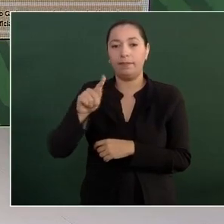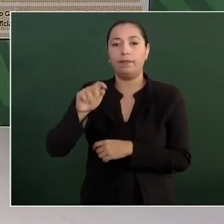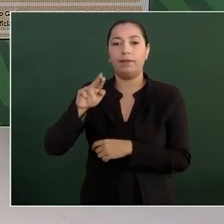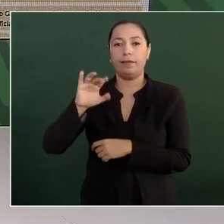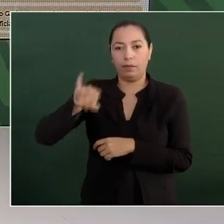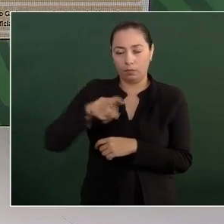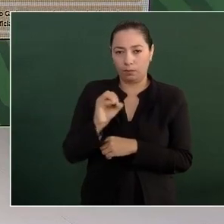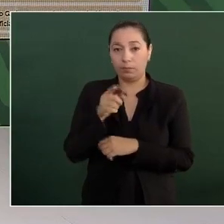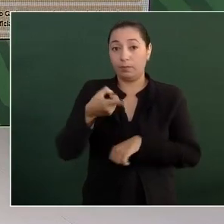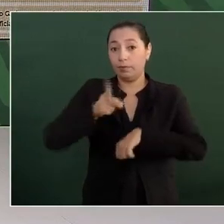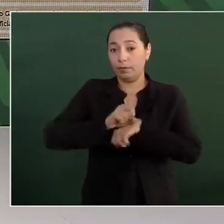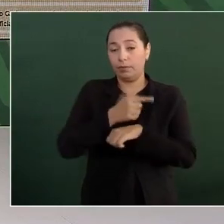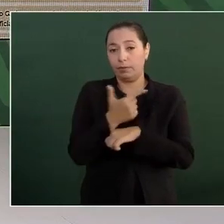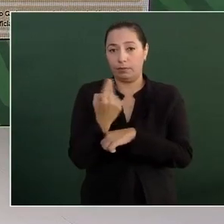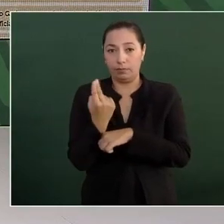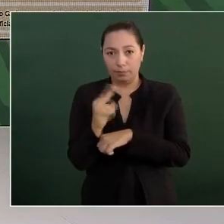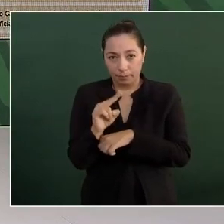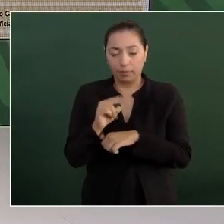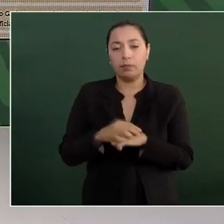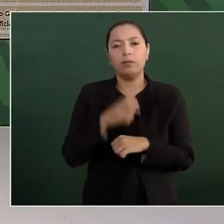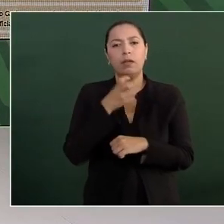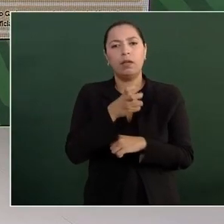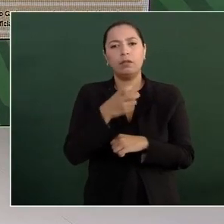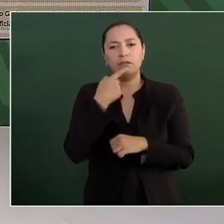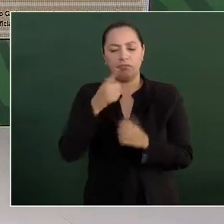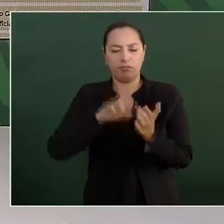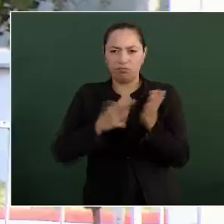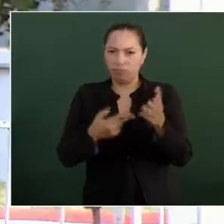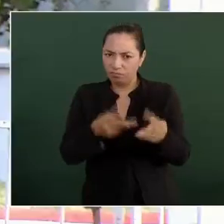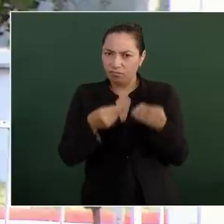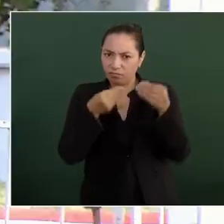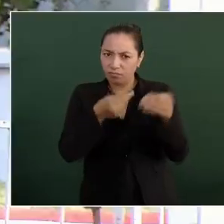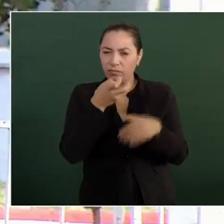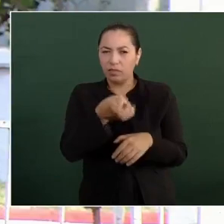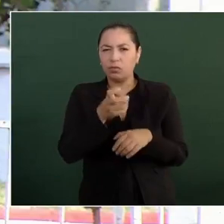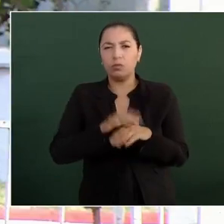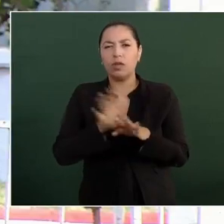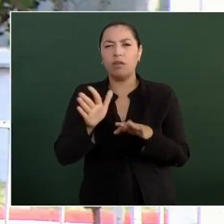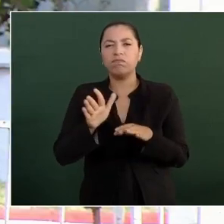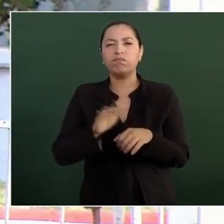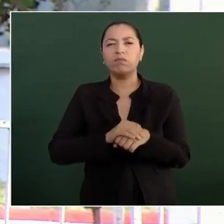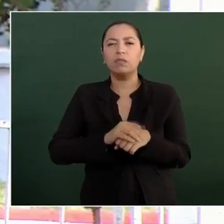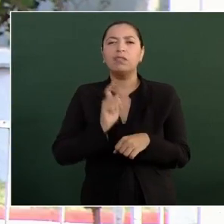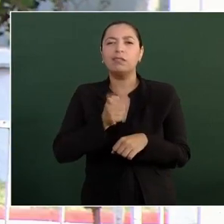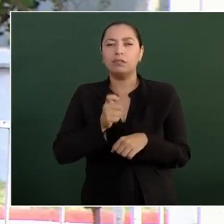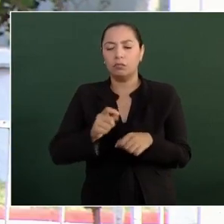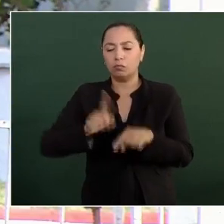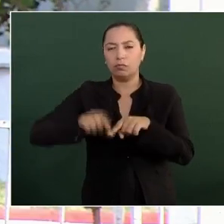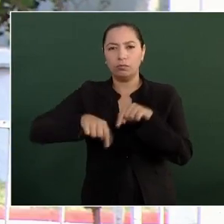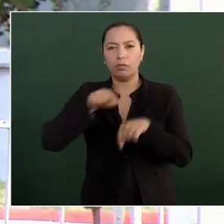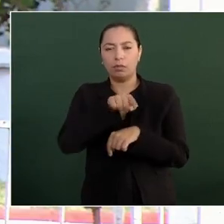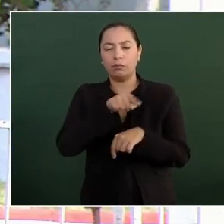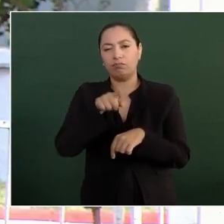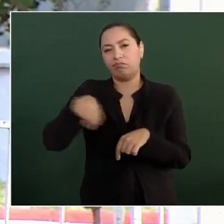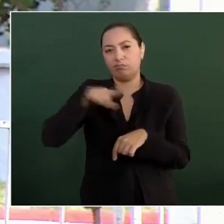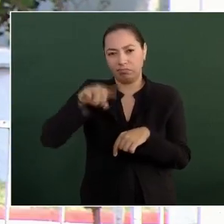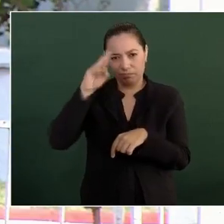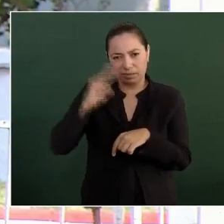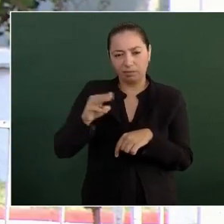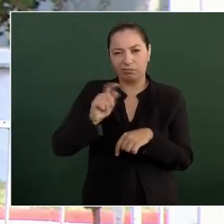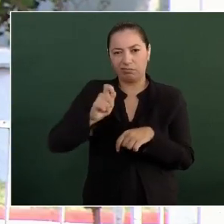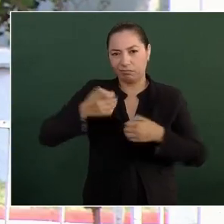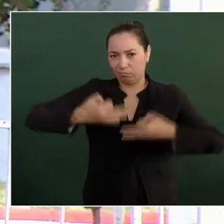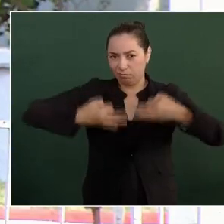día 7 de noviembre, otorgó una suspensión provisional a la Asociación Nacional de Magistrados del Circuito y